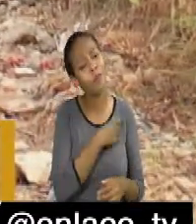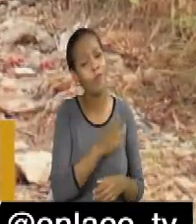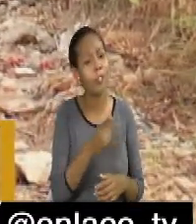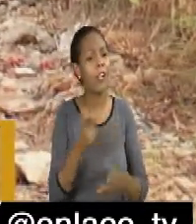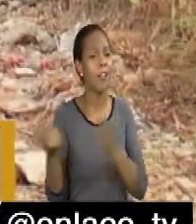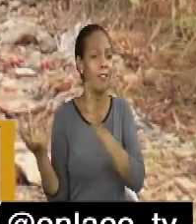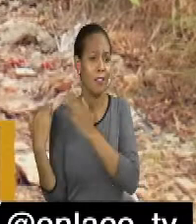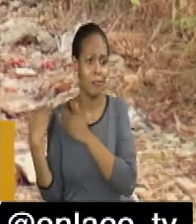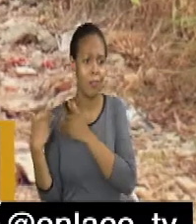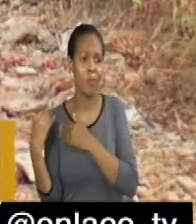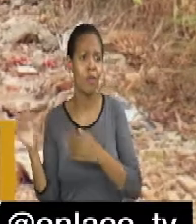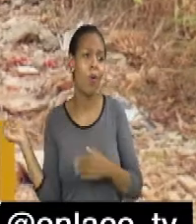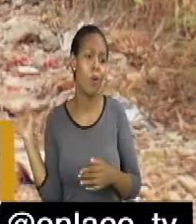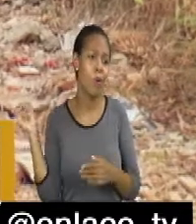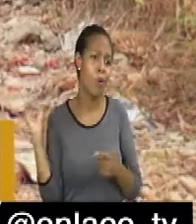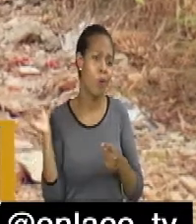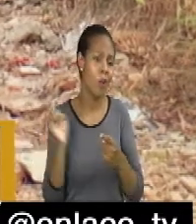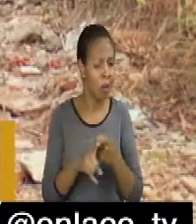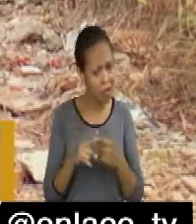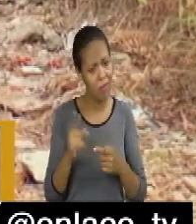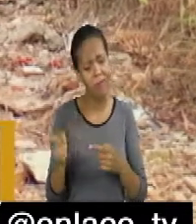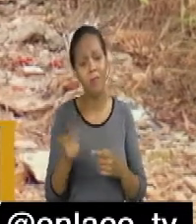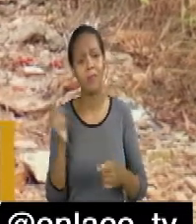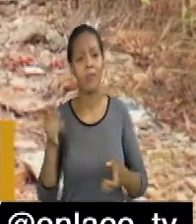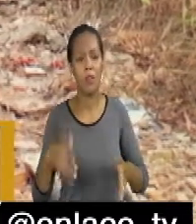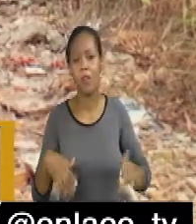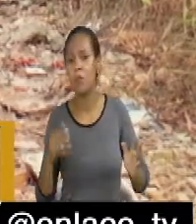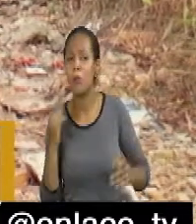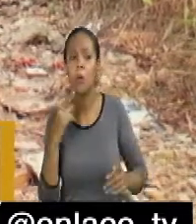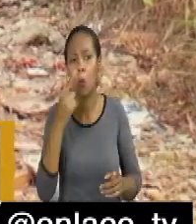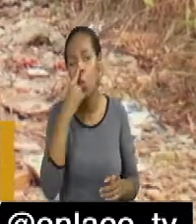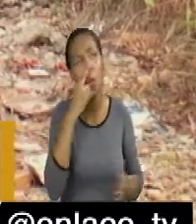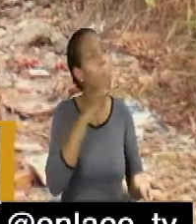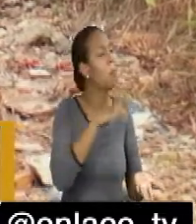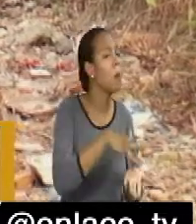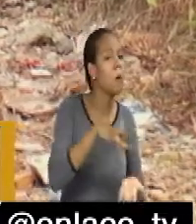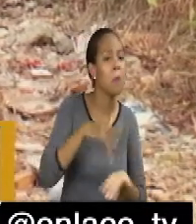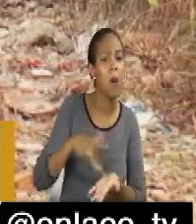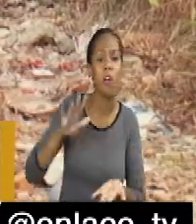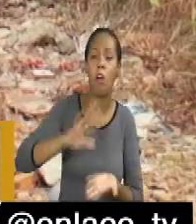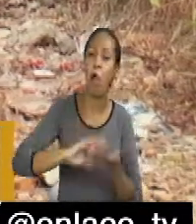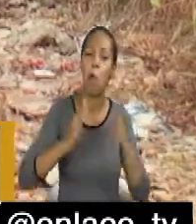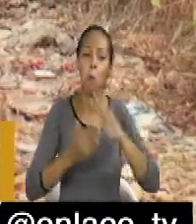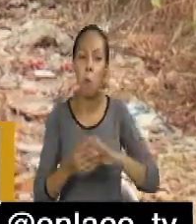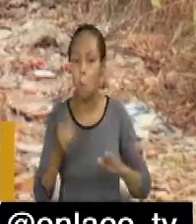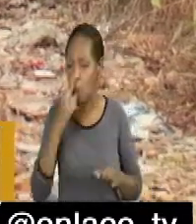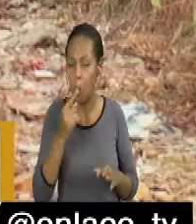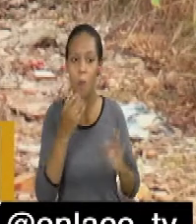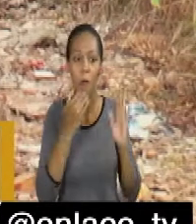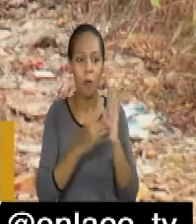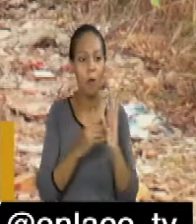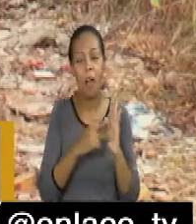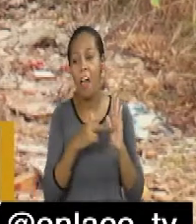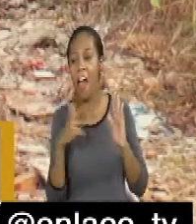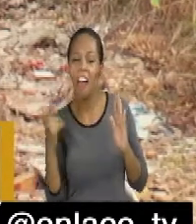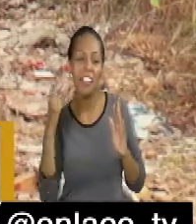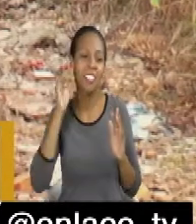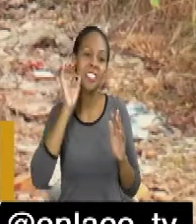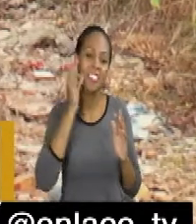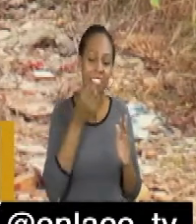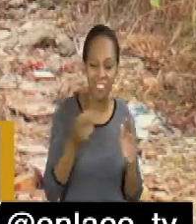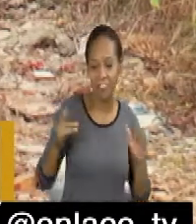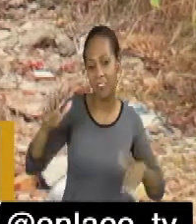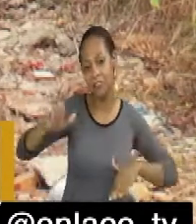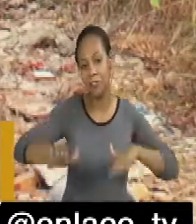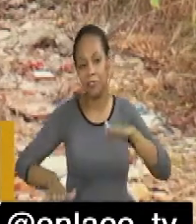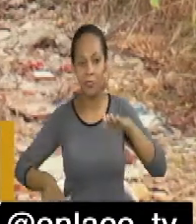muchos años pues ha sido como un sitio turístico para muchas comunidades que vienen pues a bañarse aquí a la Ciénaga. Él